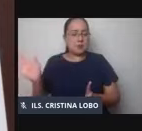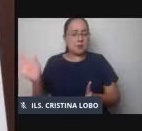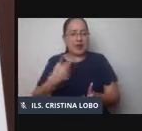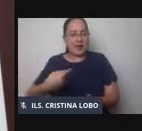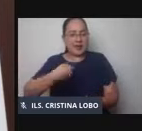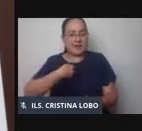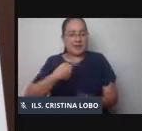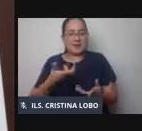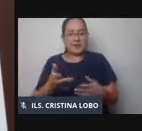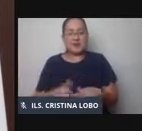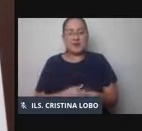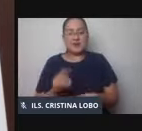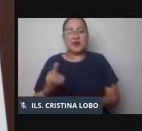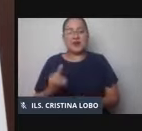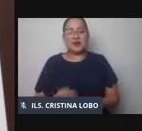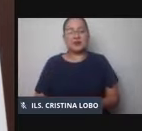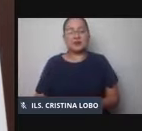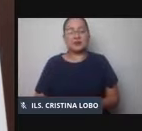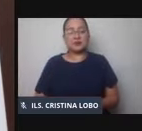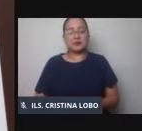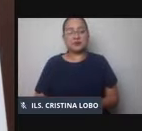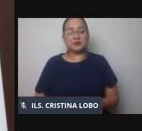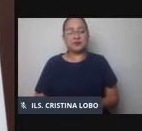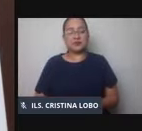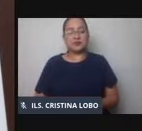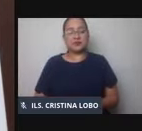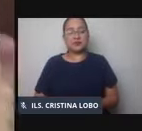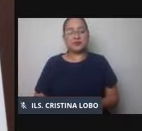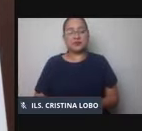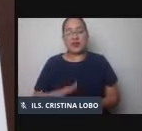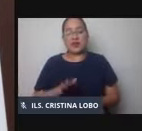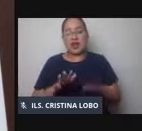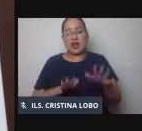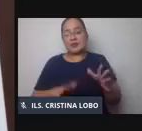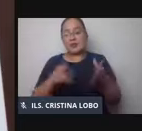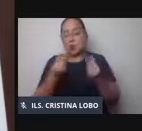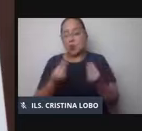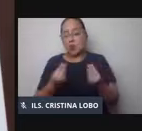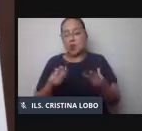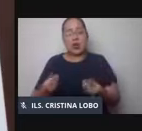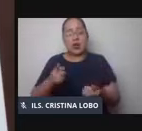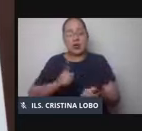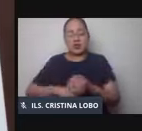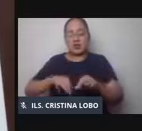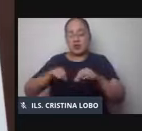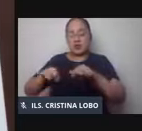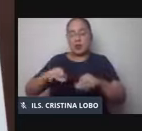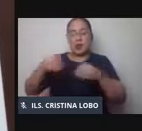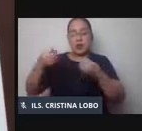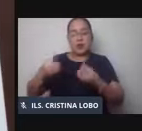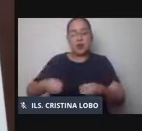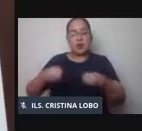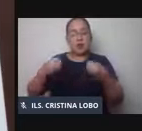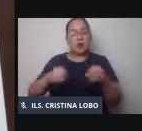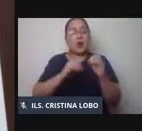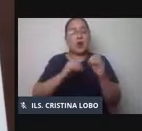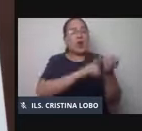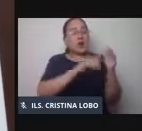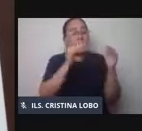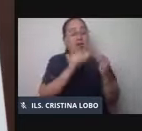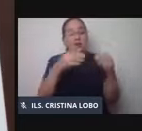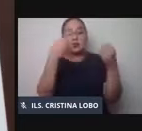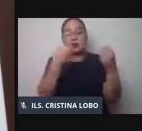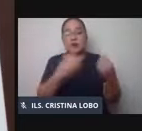Porque es demasiado ocupadas, ocupados en el trabajo y o en nuestra casa, ¿no?